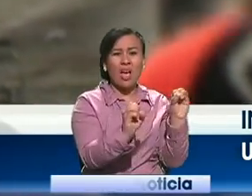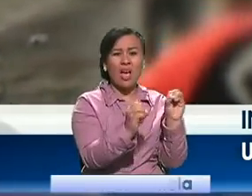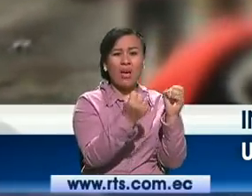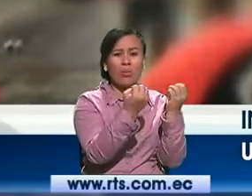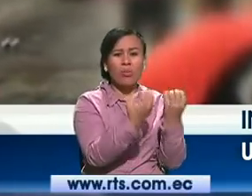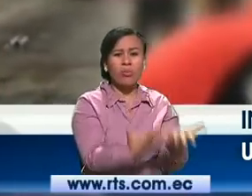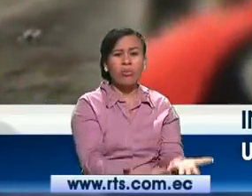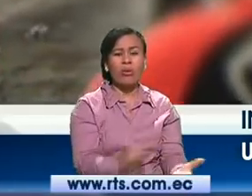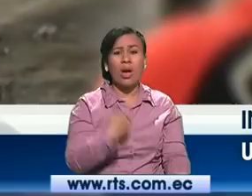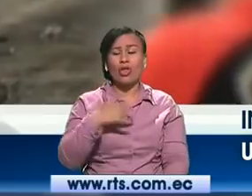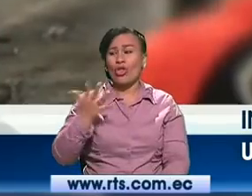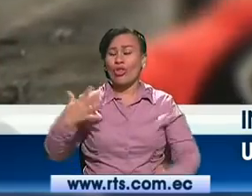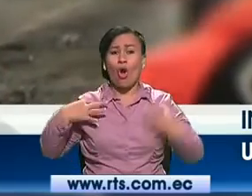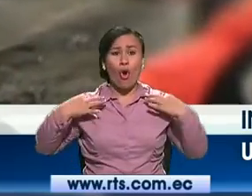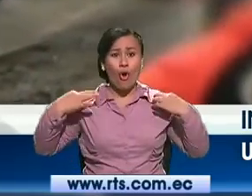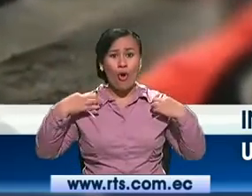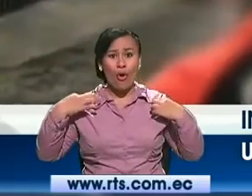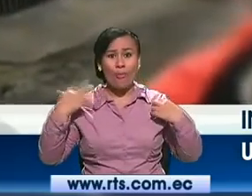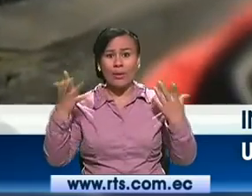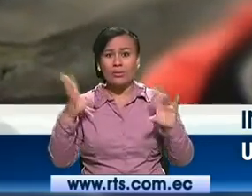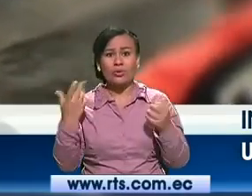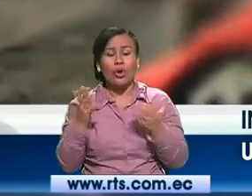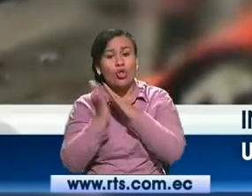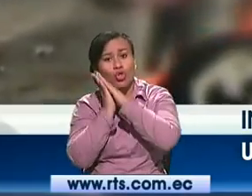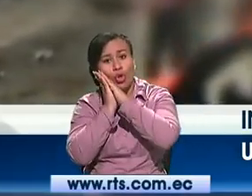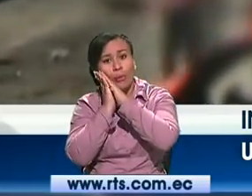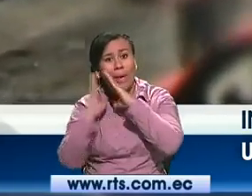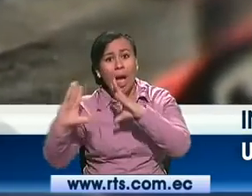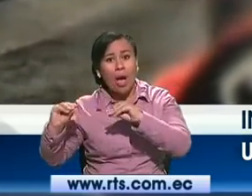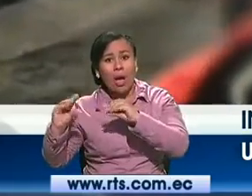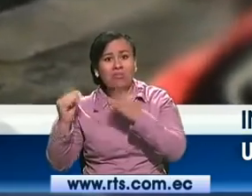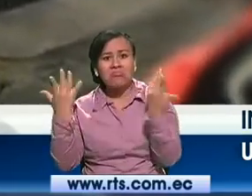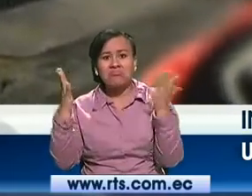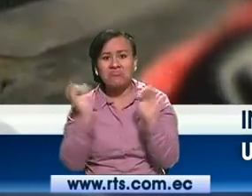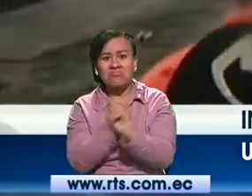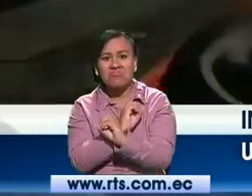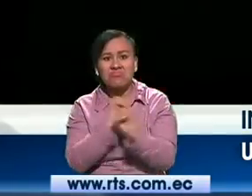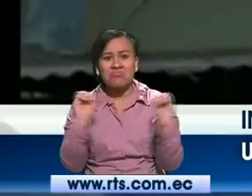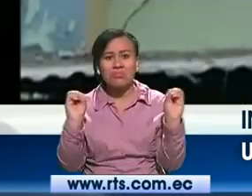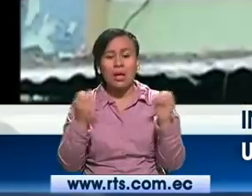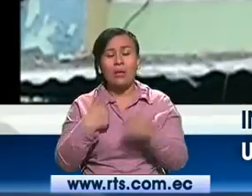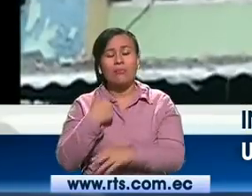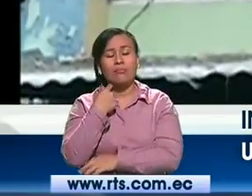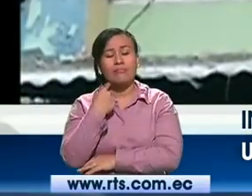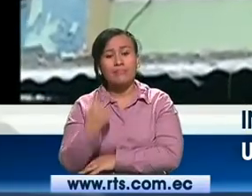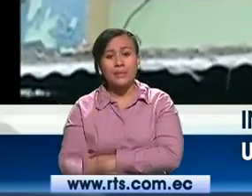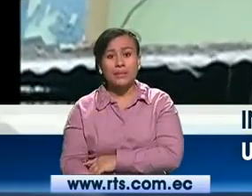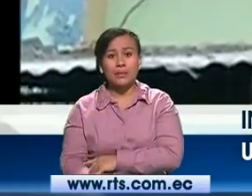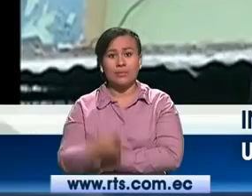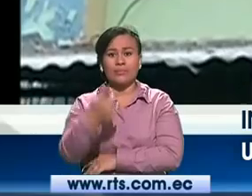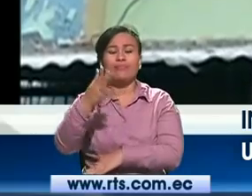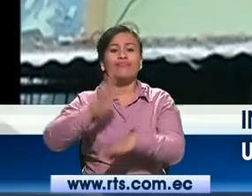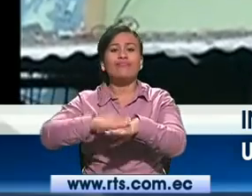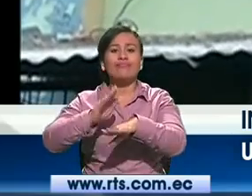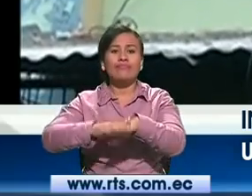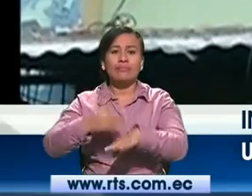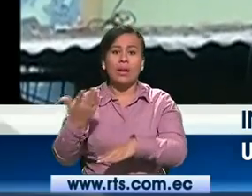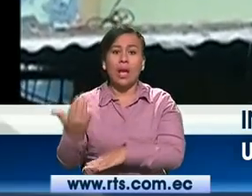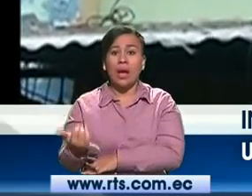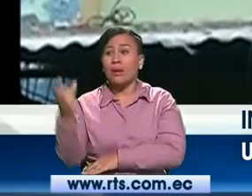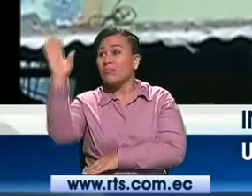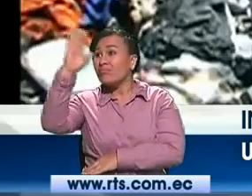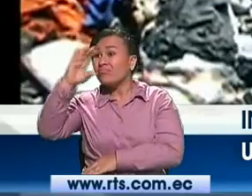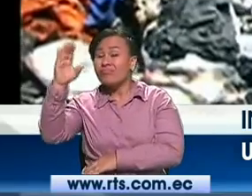no tengo nada de ropa, ni a dónde dormir, ni nada. Aunque el origen del incendio aún es una